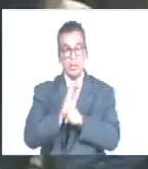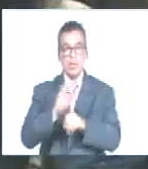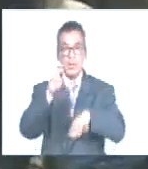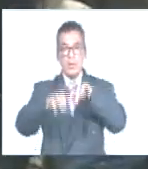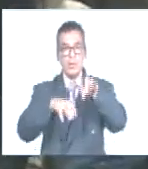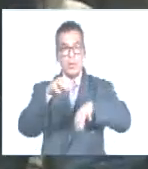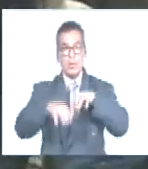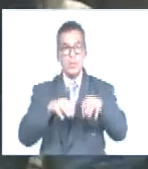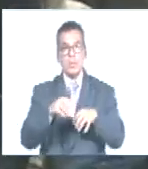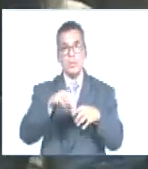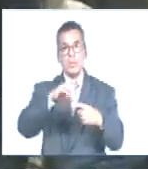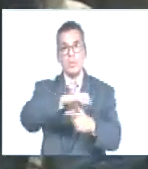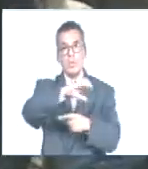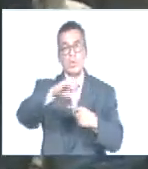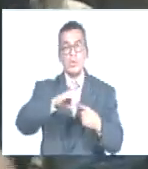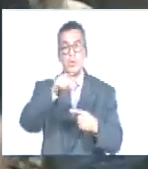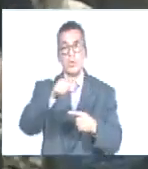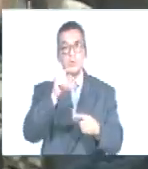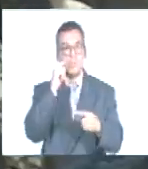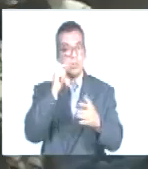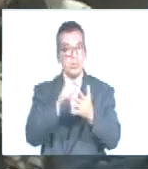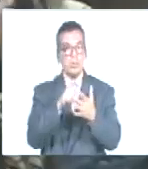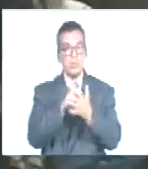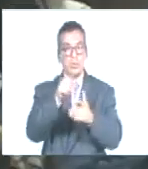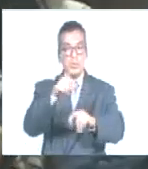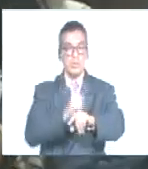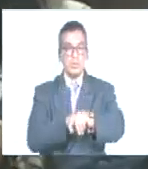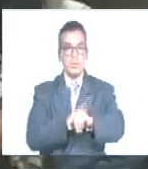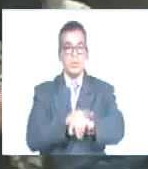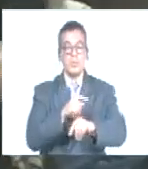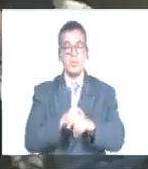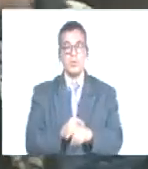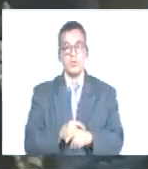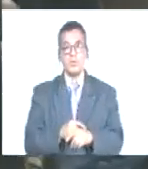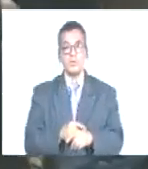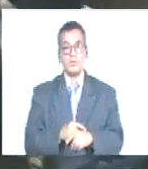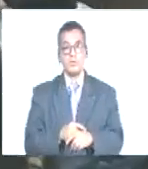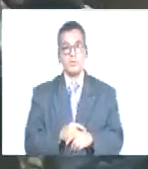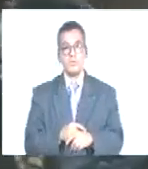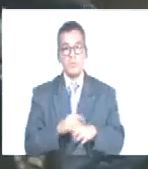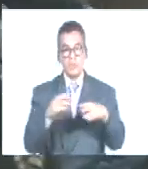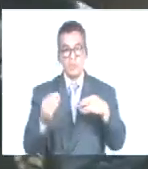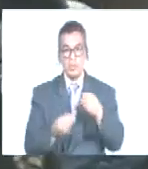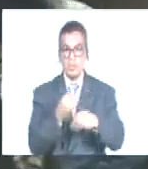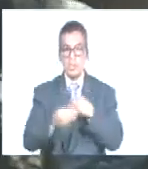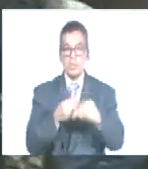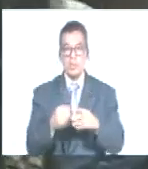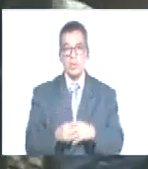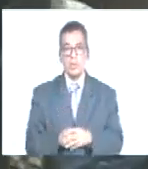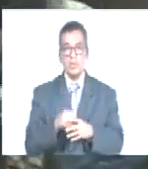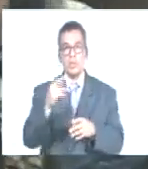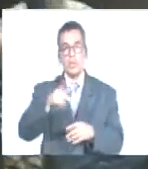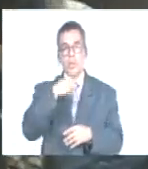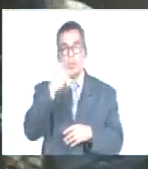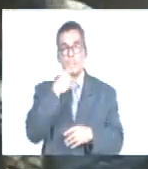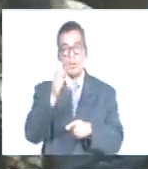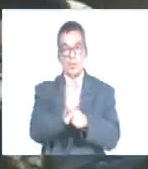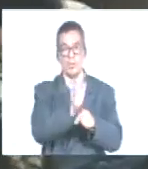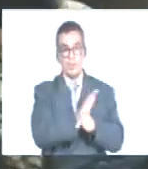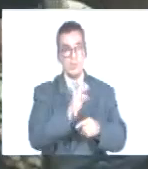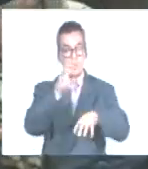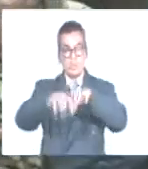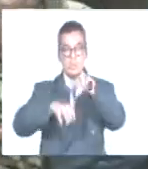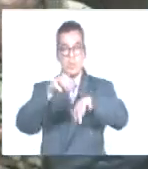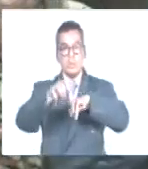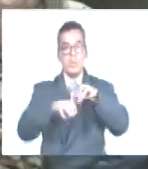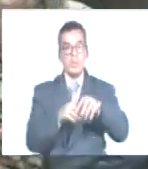y los ecologistas. Desde ese punto, desde ese momento, se ha llevado a cabo políticas de protección de animales,